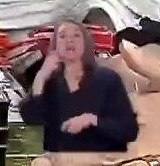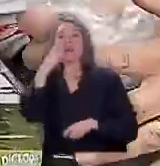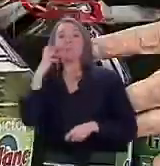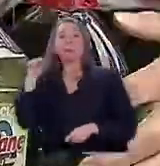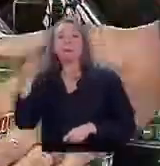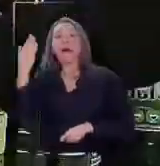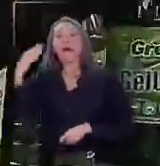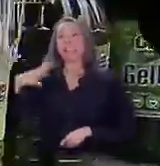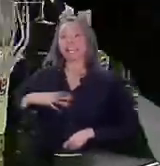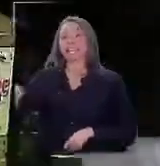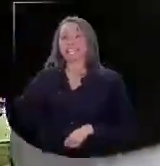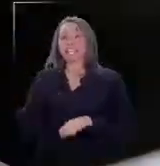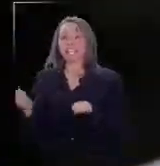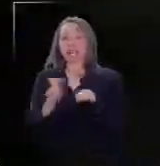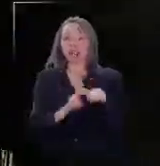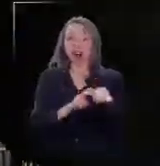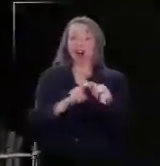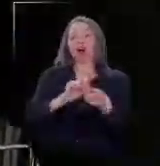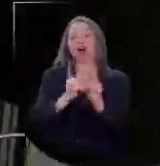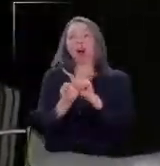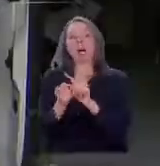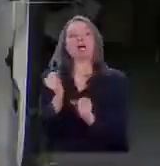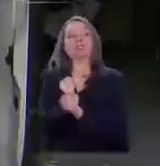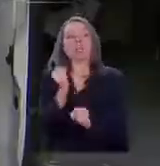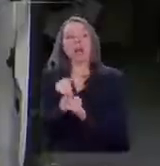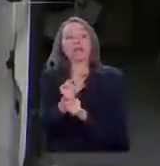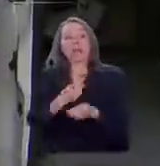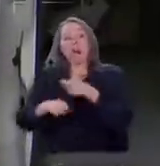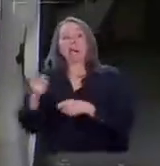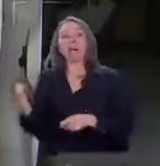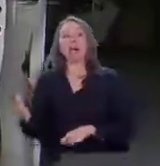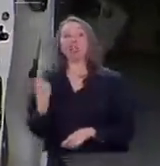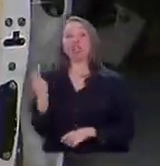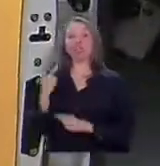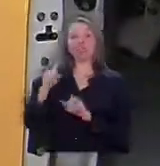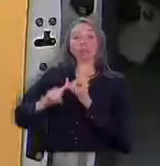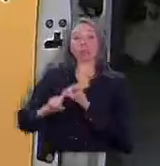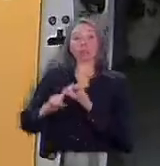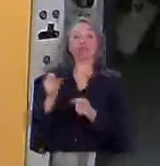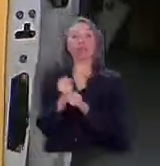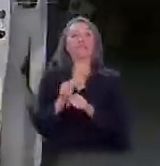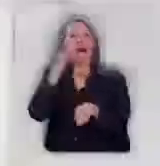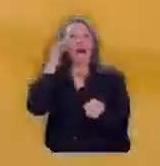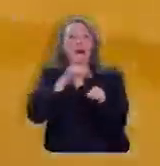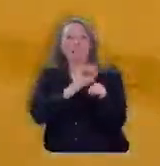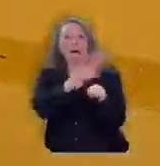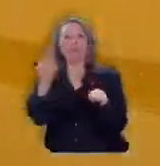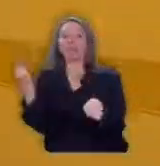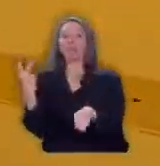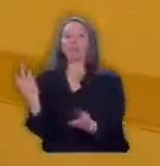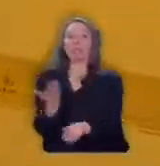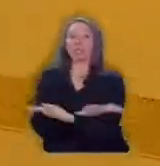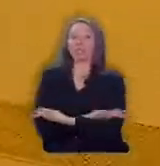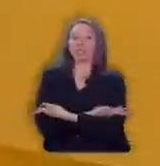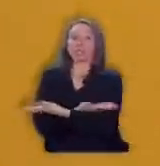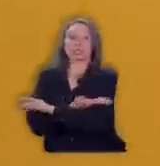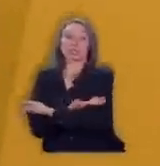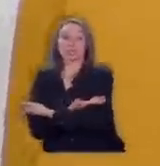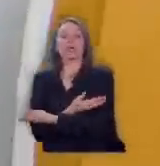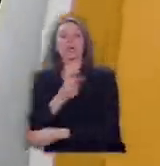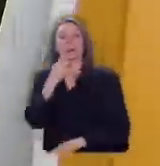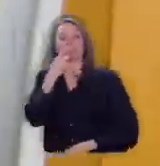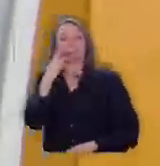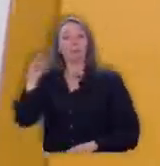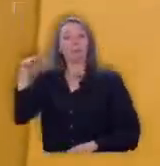que trasladaba su marido también trabaja en este mismo rubro los dos quedaron de brazos cruzados eh ellos se han portado